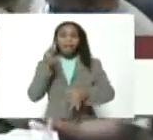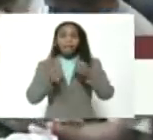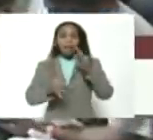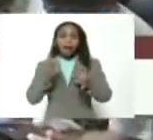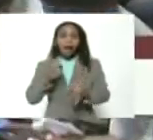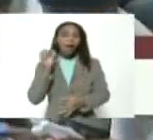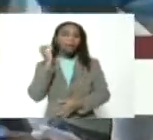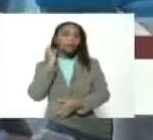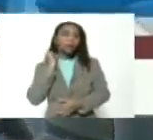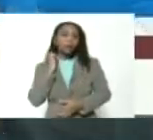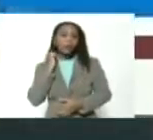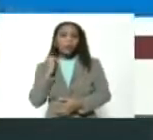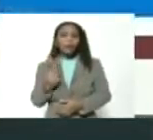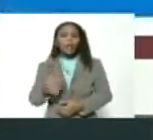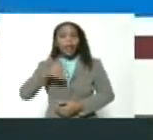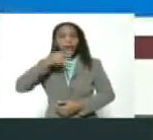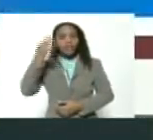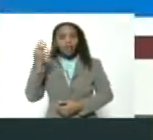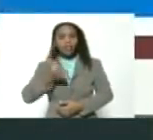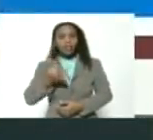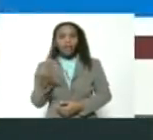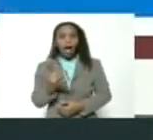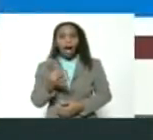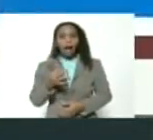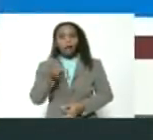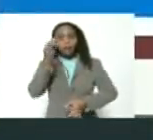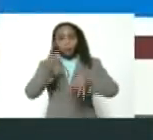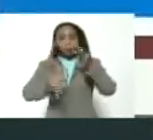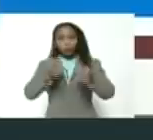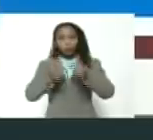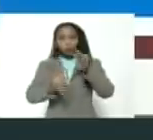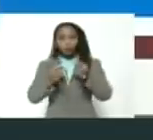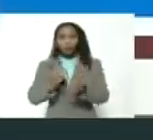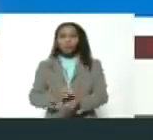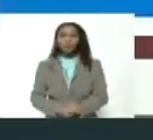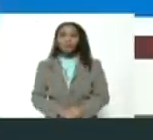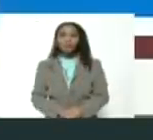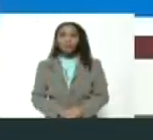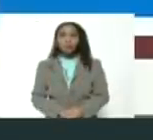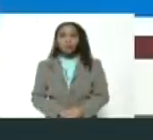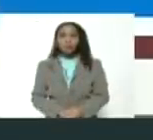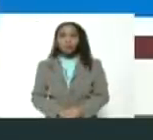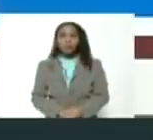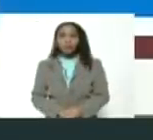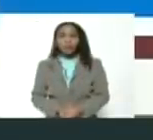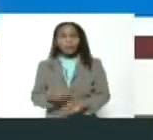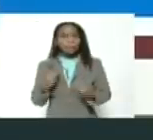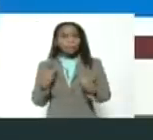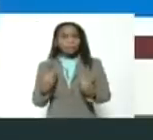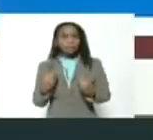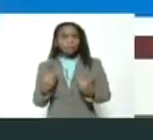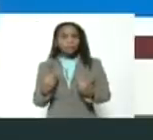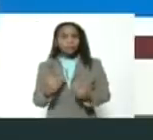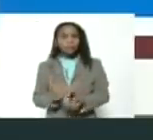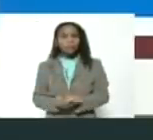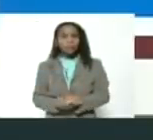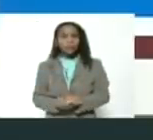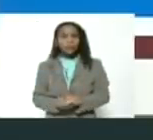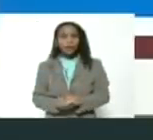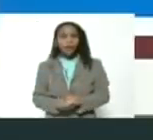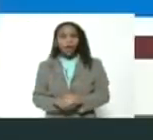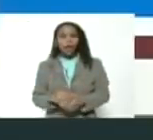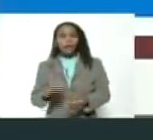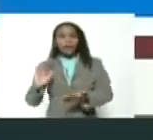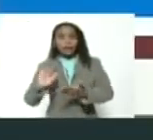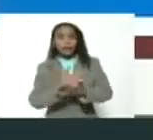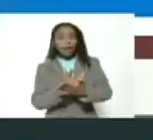de la dignidad, de la verdad y de la justicia, Tarek William Saab, para que se desempolven los